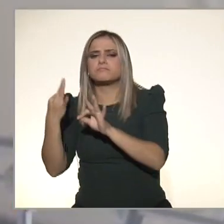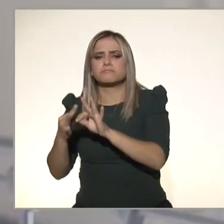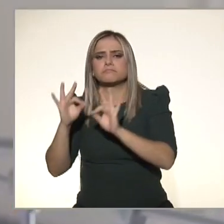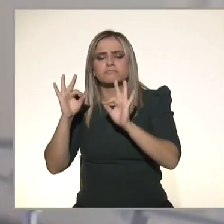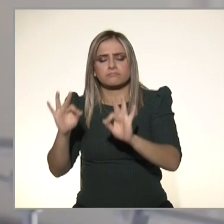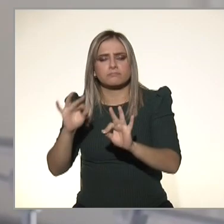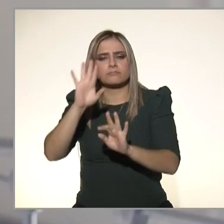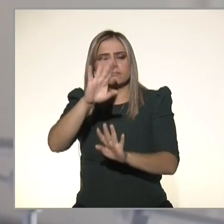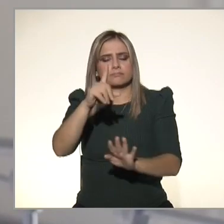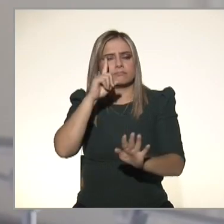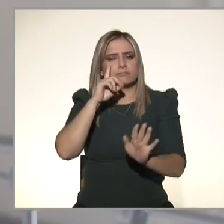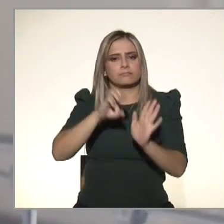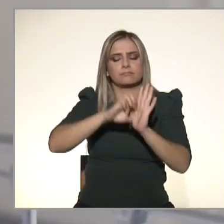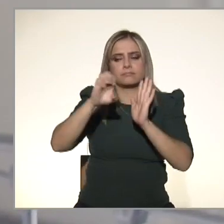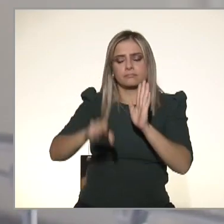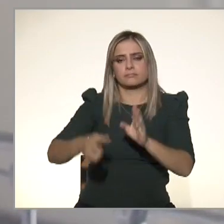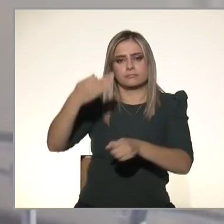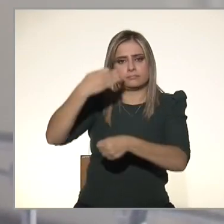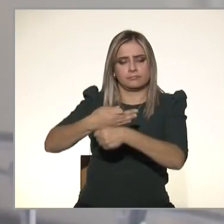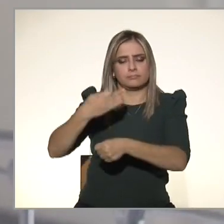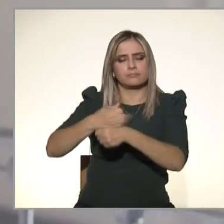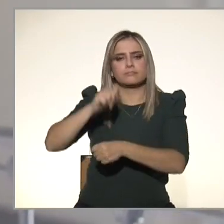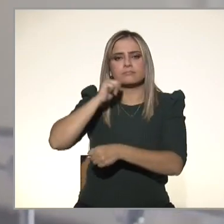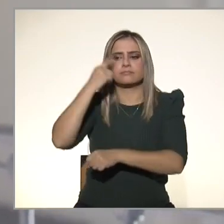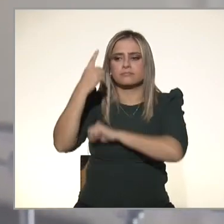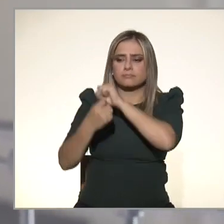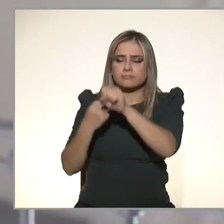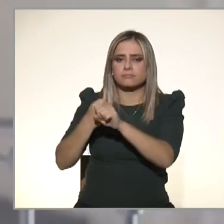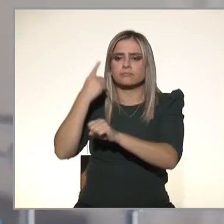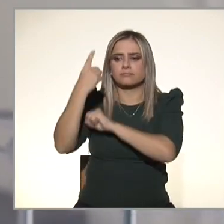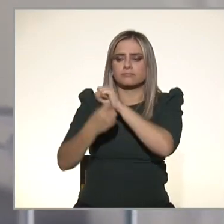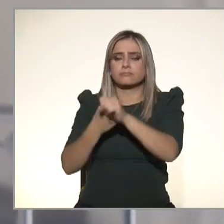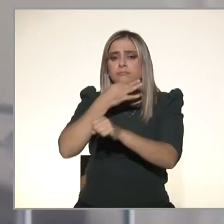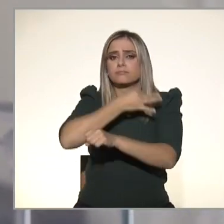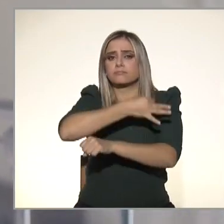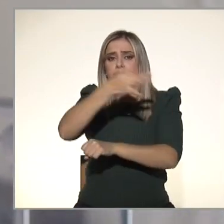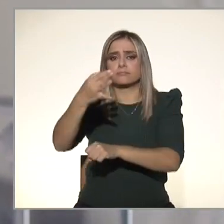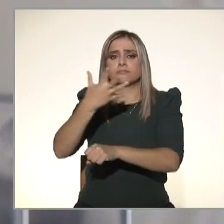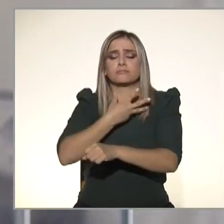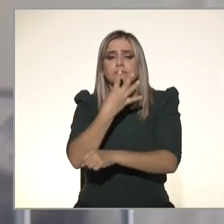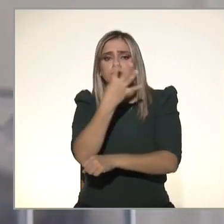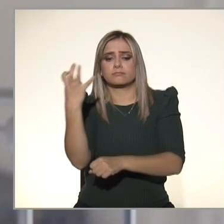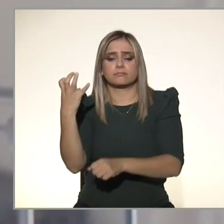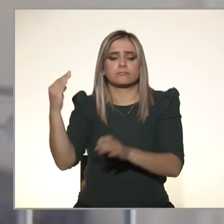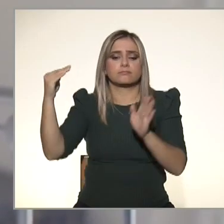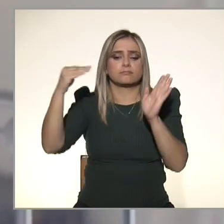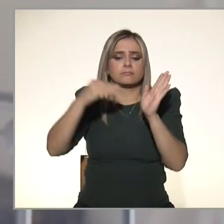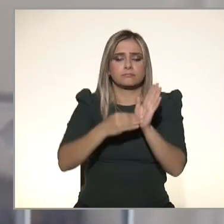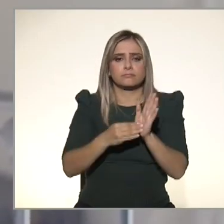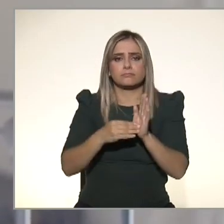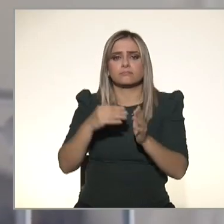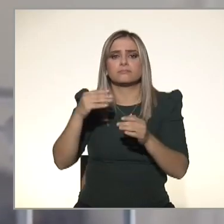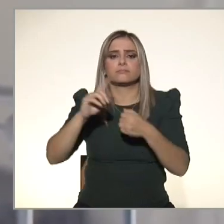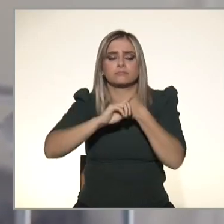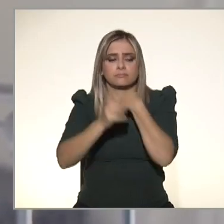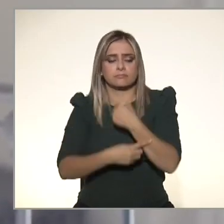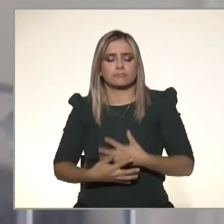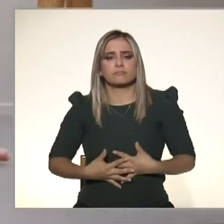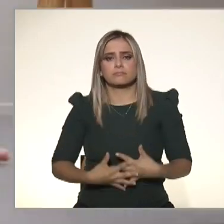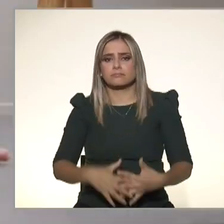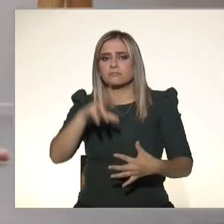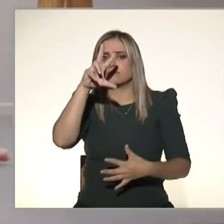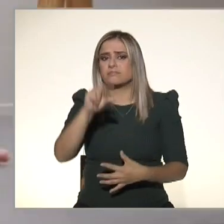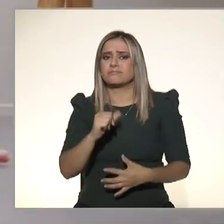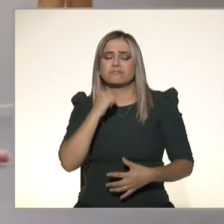veamos en el escenario actual que año con año se reportan 400,000 embarazos no deseados en población